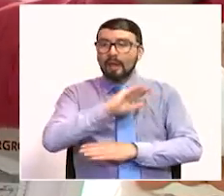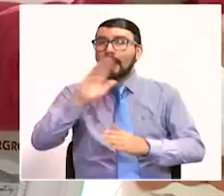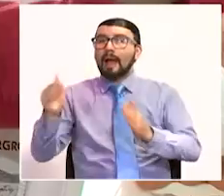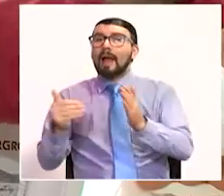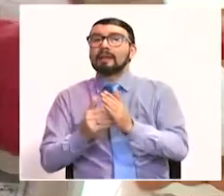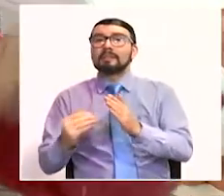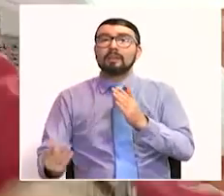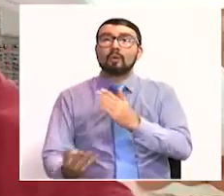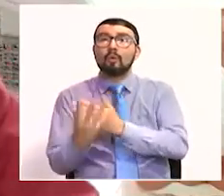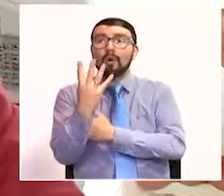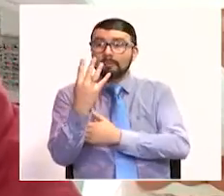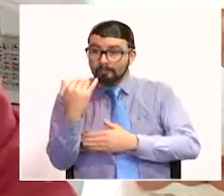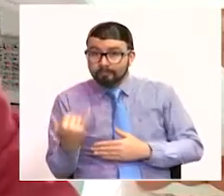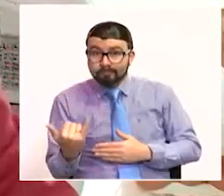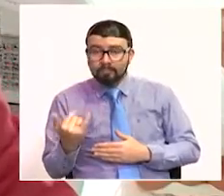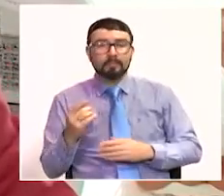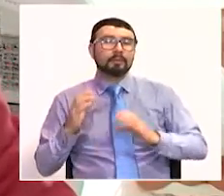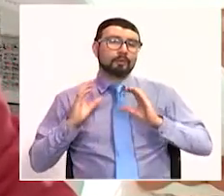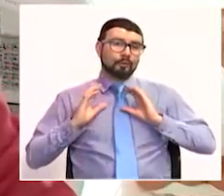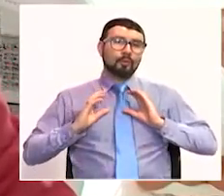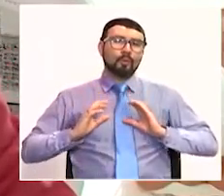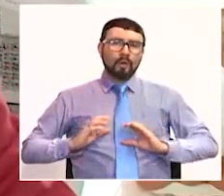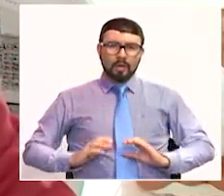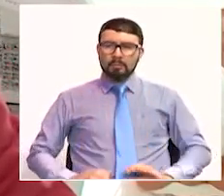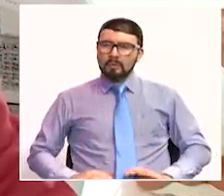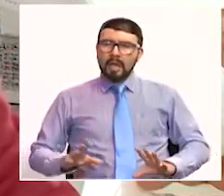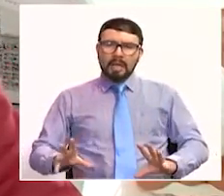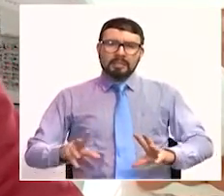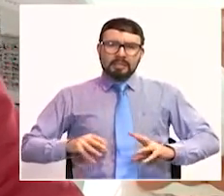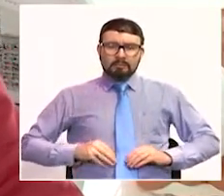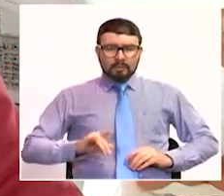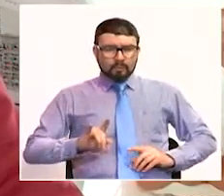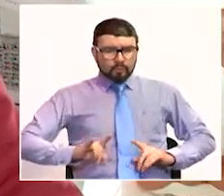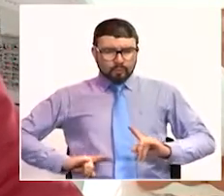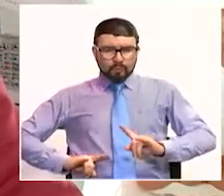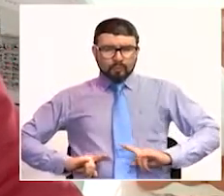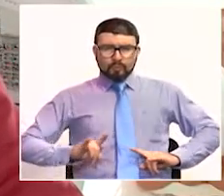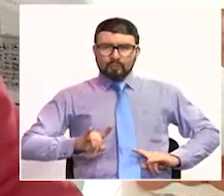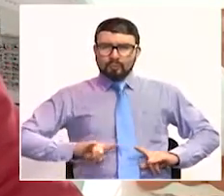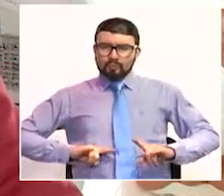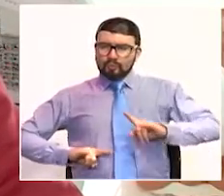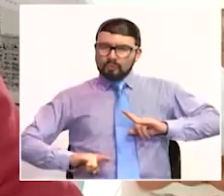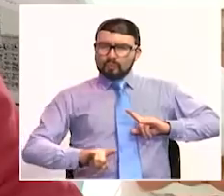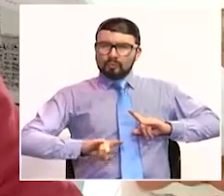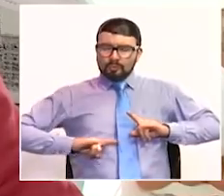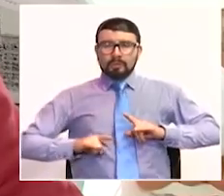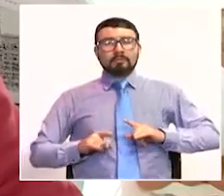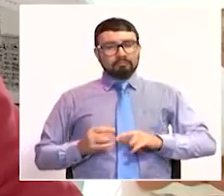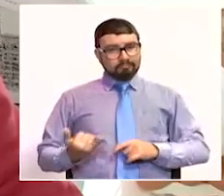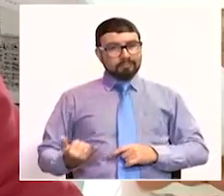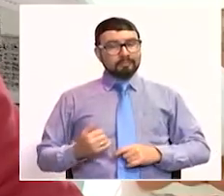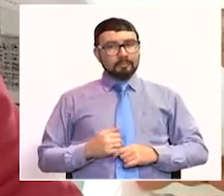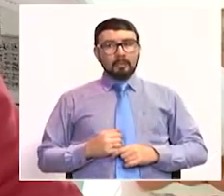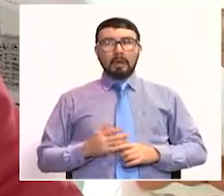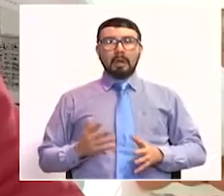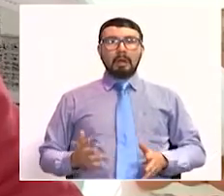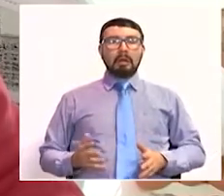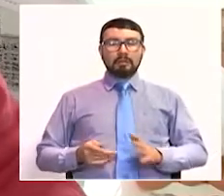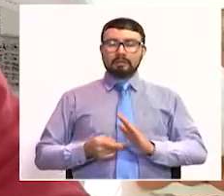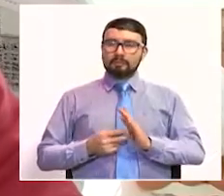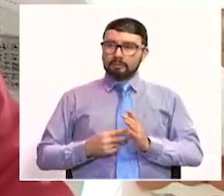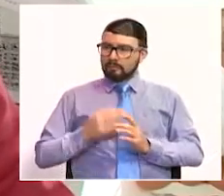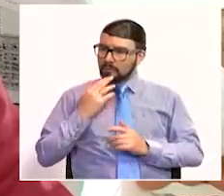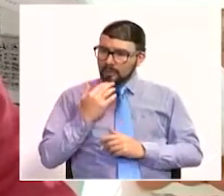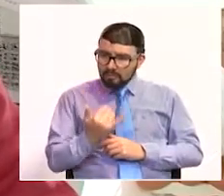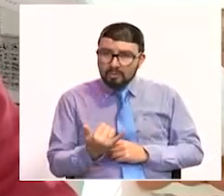mañana es cuando el cuerpo está asimilando los nutrientes. Por lo tanto, es ilógico pensar que yo en